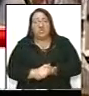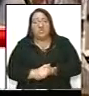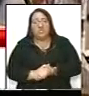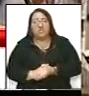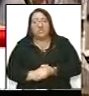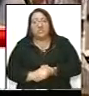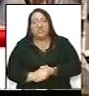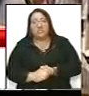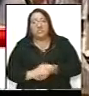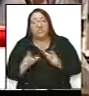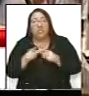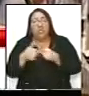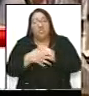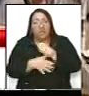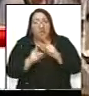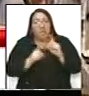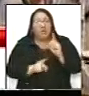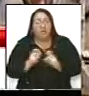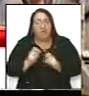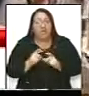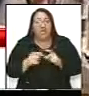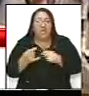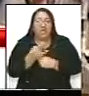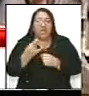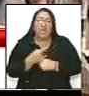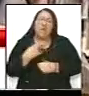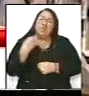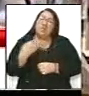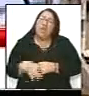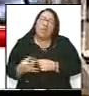completa. Y es que estas quejas las recibimos